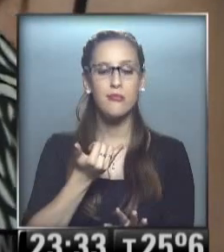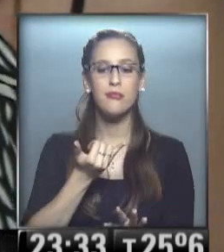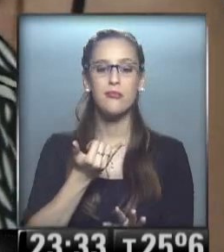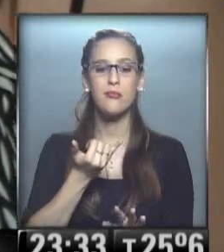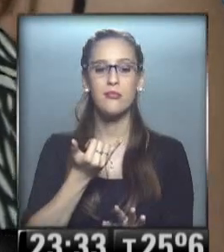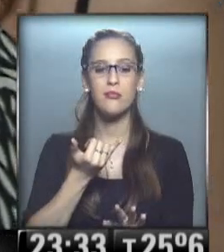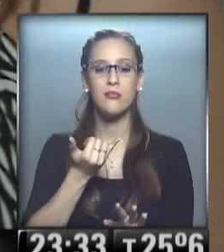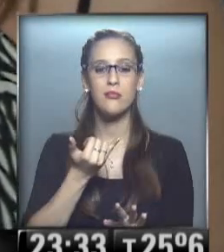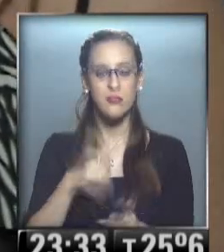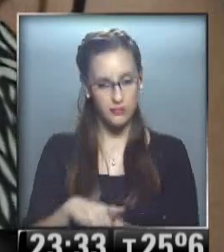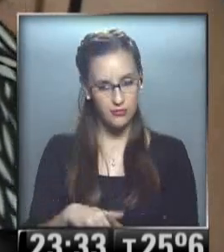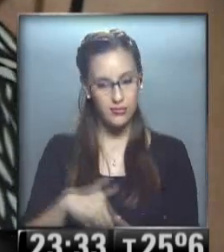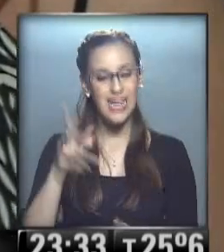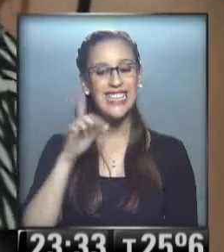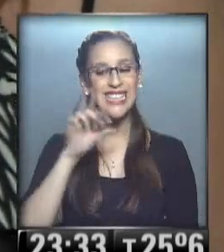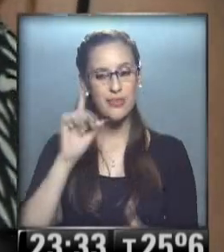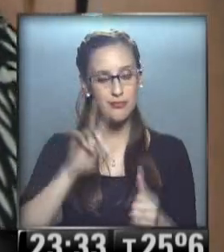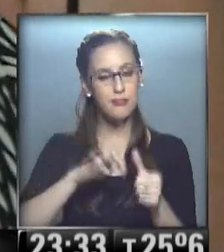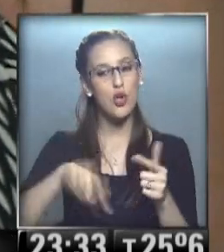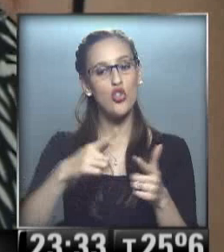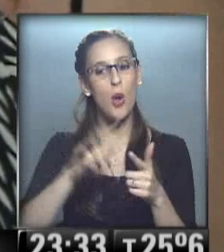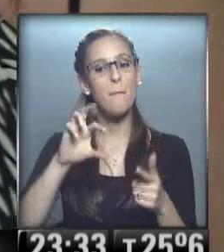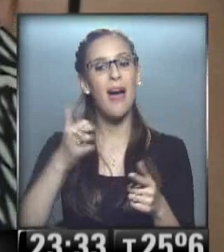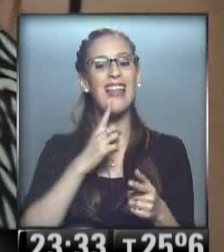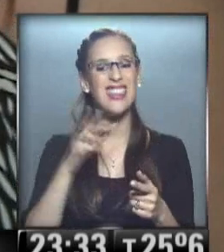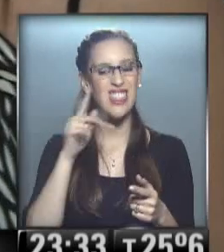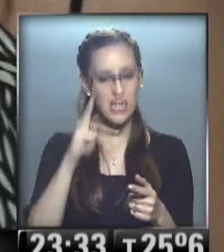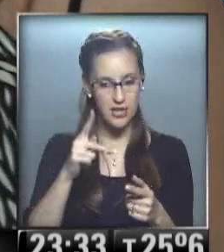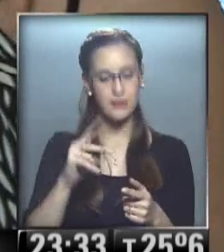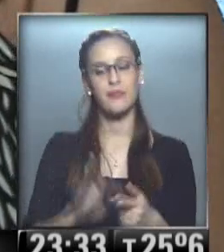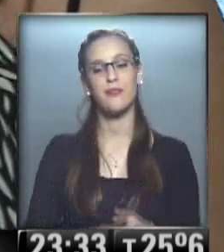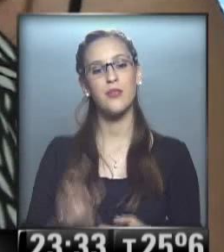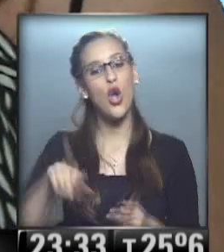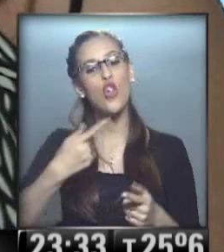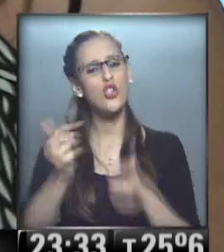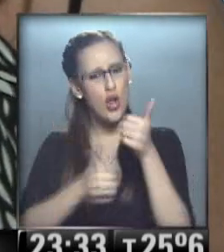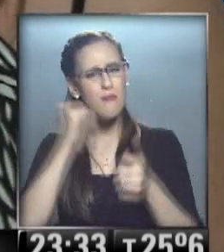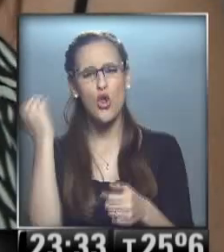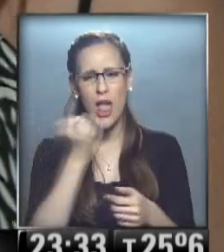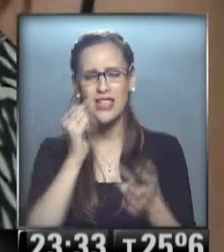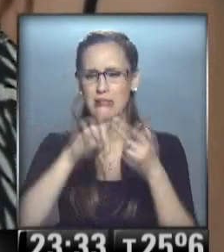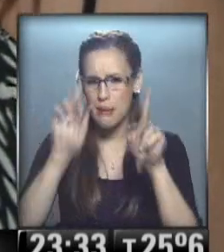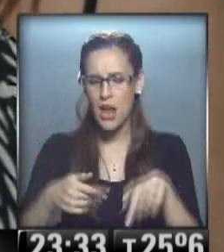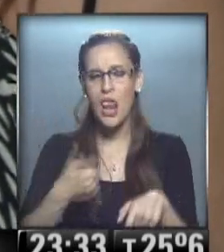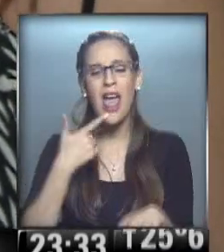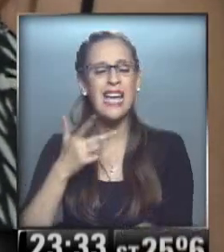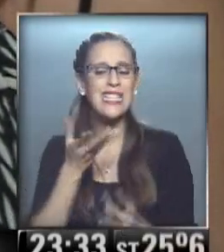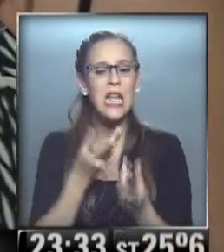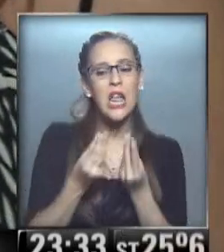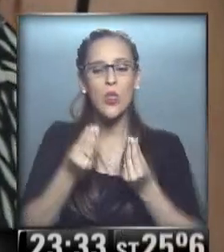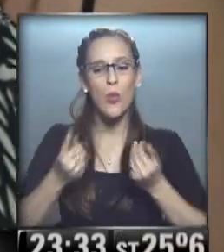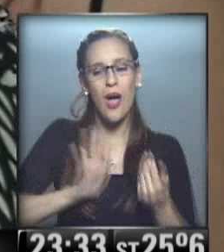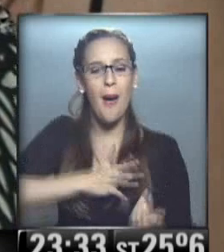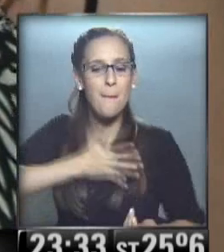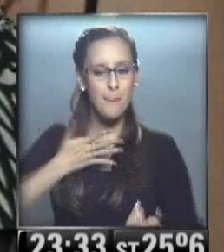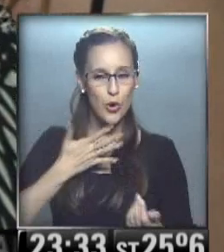en esta película, Lily Collins, la hija de Phil Collins, y Patrick Schwarzenegger, el hijo de Arnold. Otra historia también con amor, la esencia del amor. Grandes actuaciones